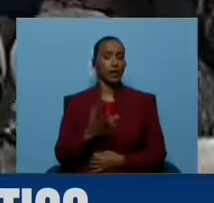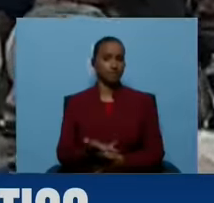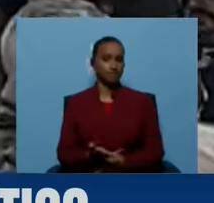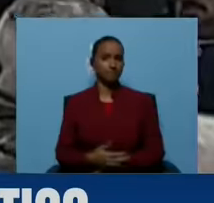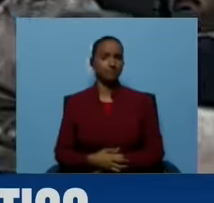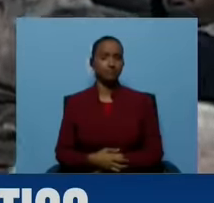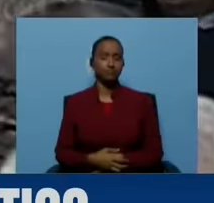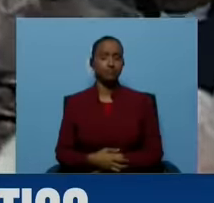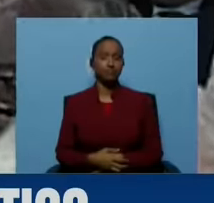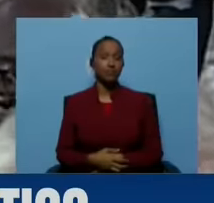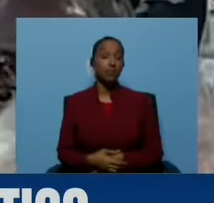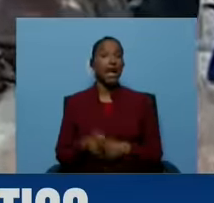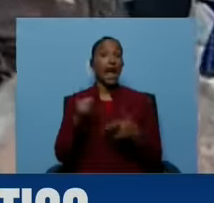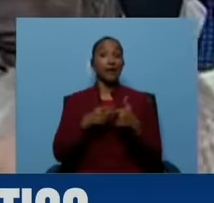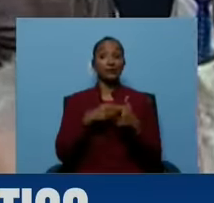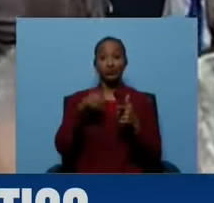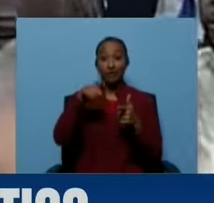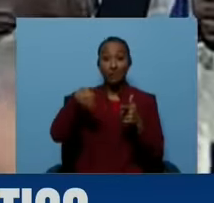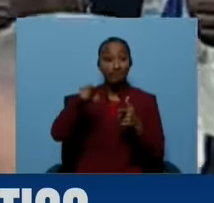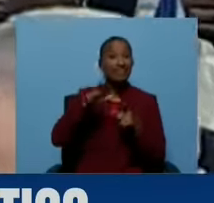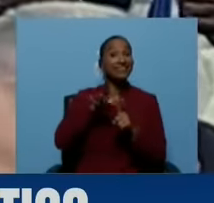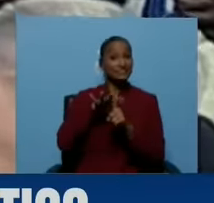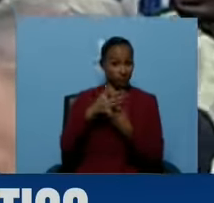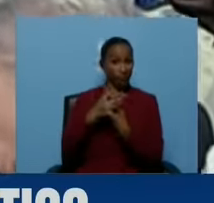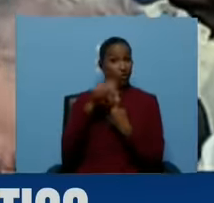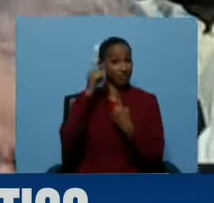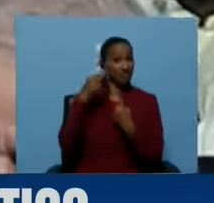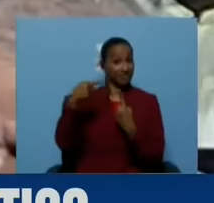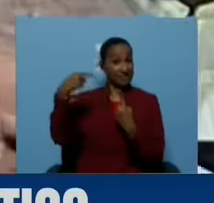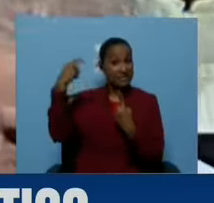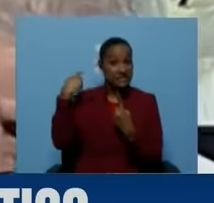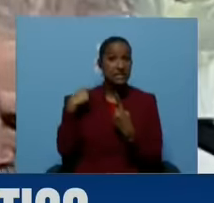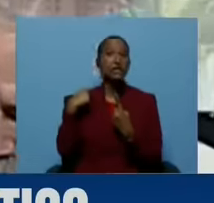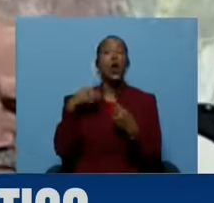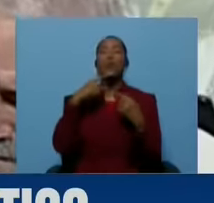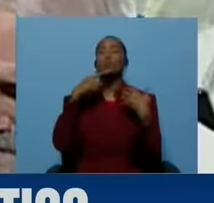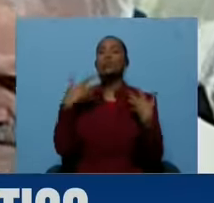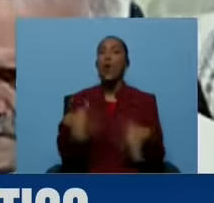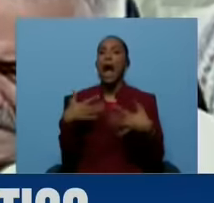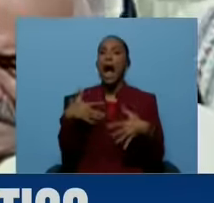Ante esa situación y ante este fraude bárbaro,